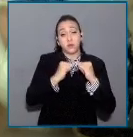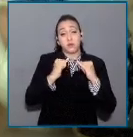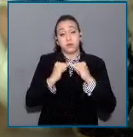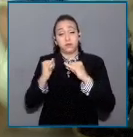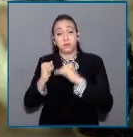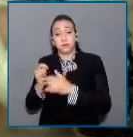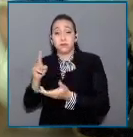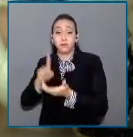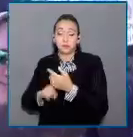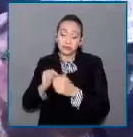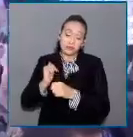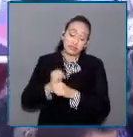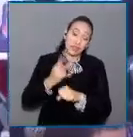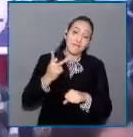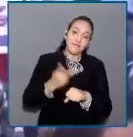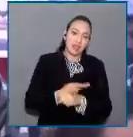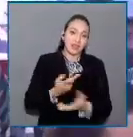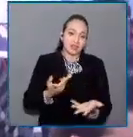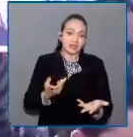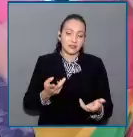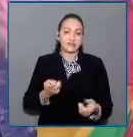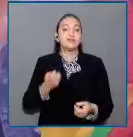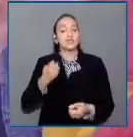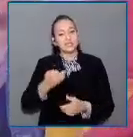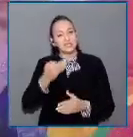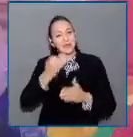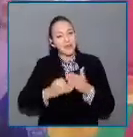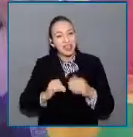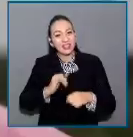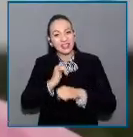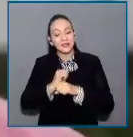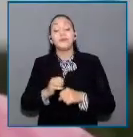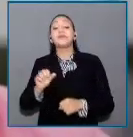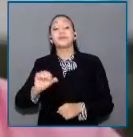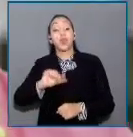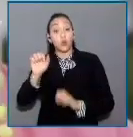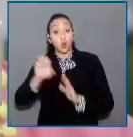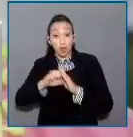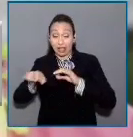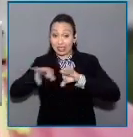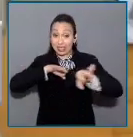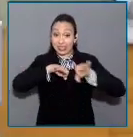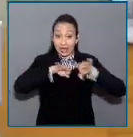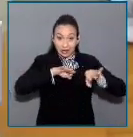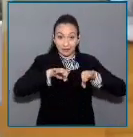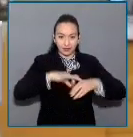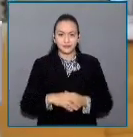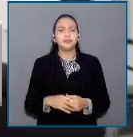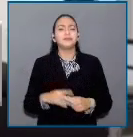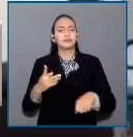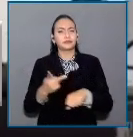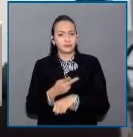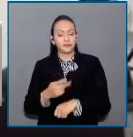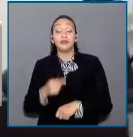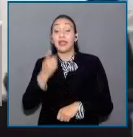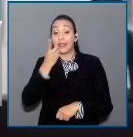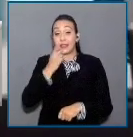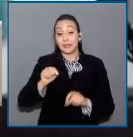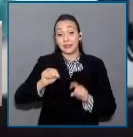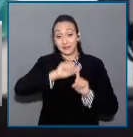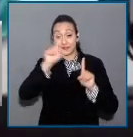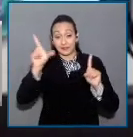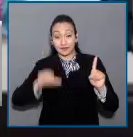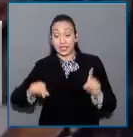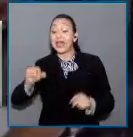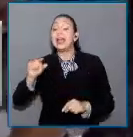derechos humanos en nuestro país. Otro ámbito es el laboral. De acuerdo con Manpower Group México, el 75% de las empresas no